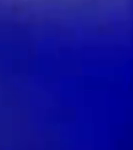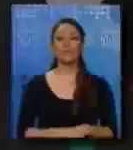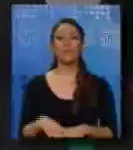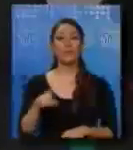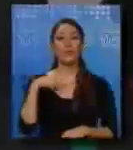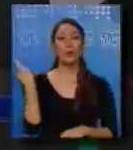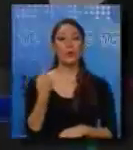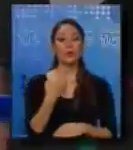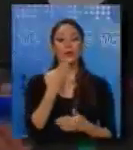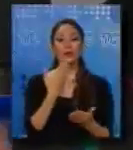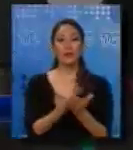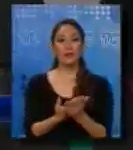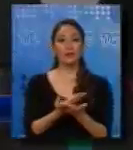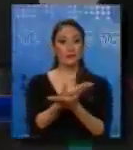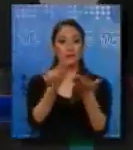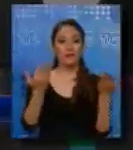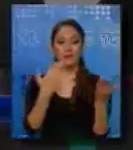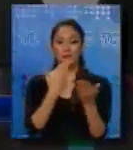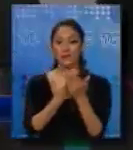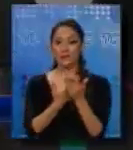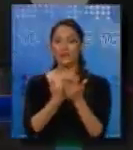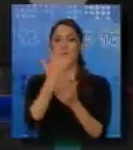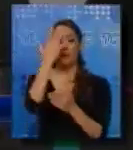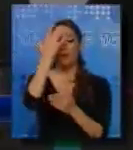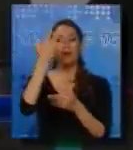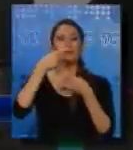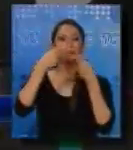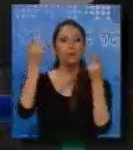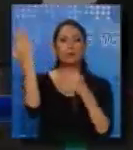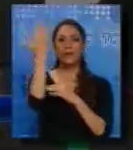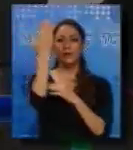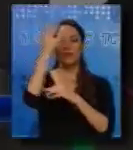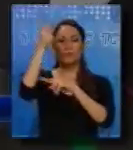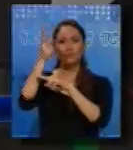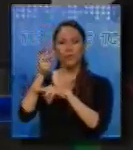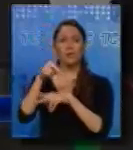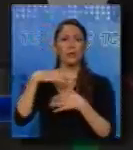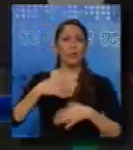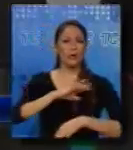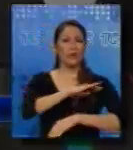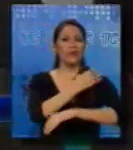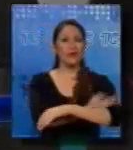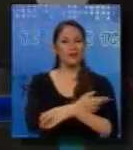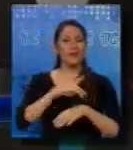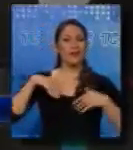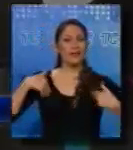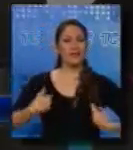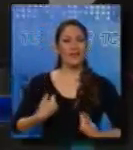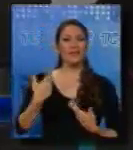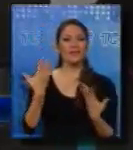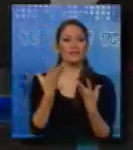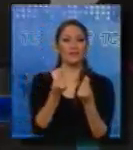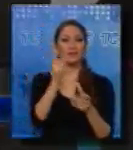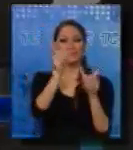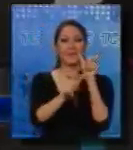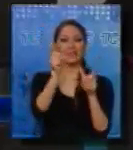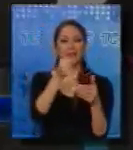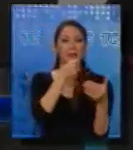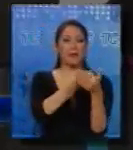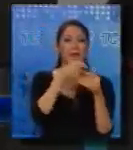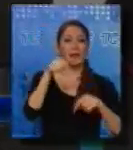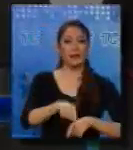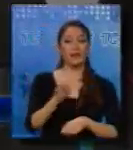admiramos mucho y también agradecemos a ustedes, señores de los medios de comunicación, por su trabajo tan esforzado y tan difícil con tantos miles de periodistas en el